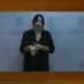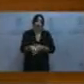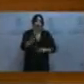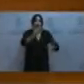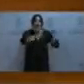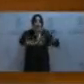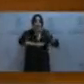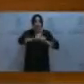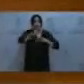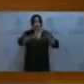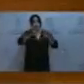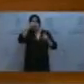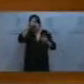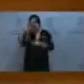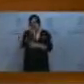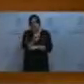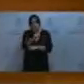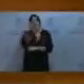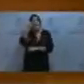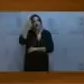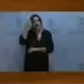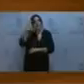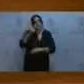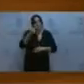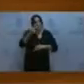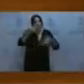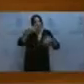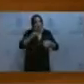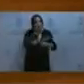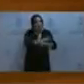pacientes de Parkinson sepan qué hacen de verdad desde su